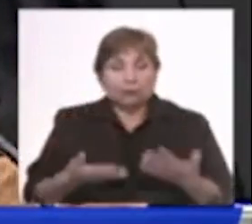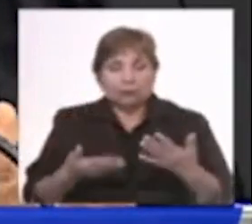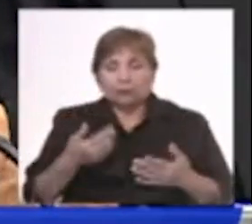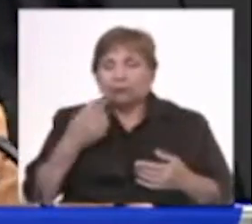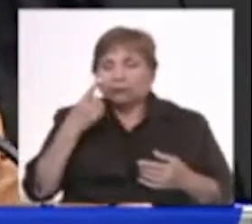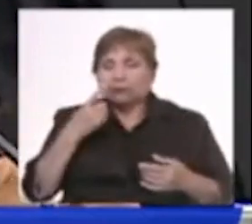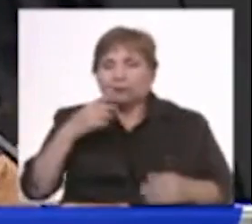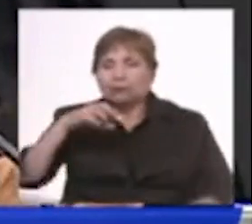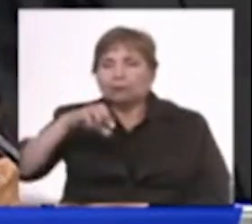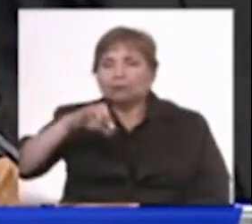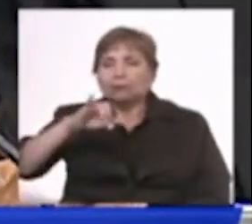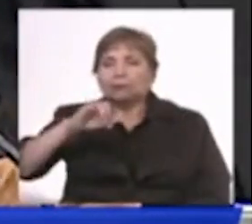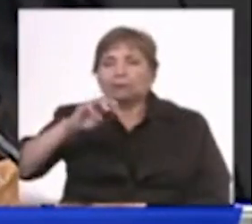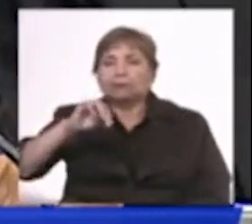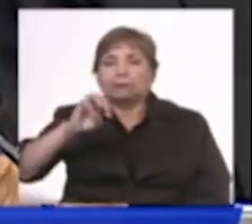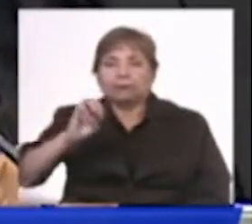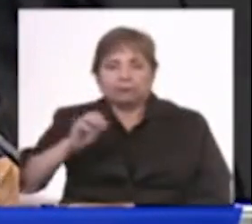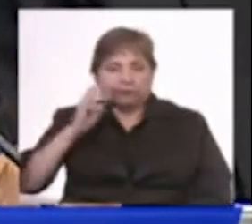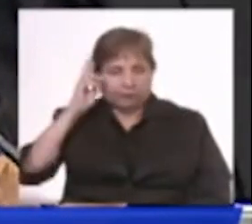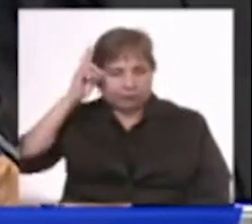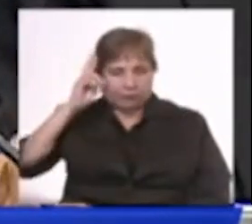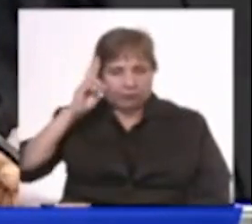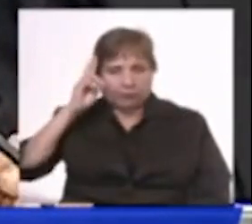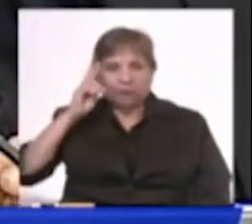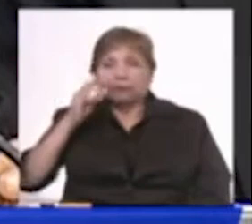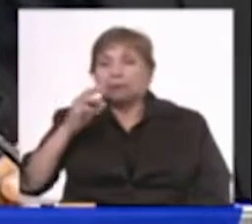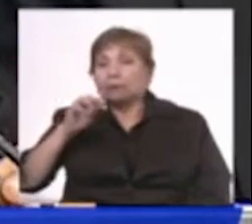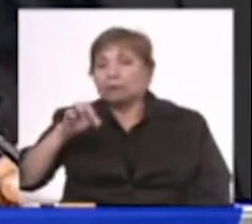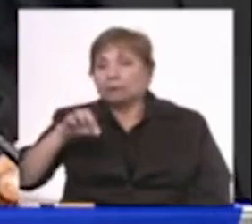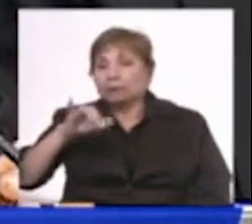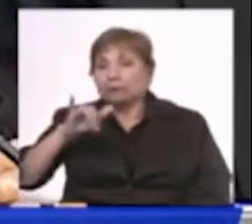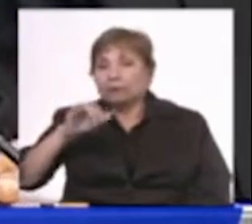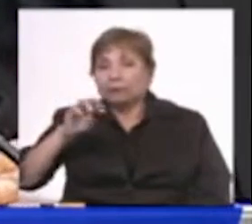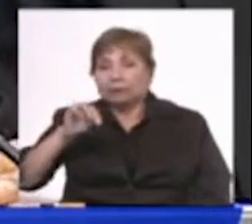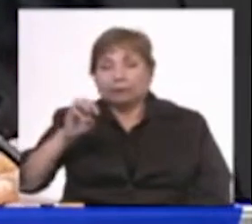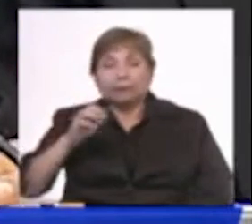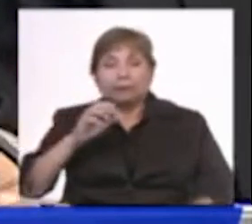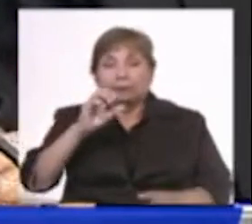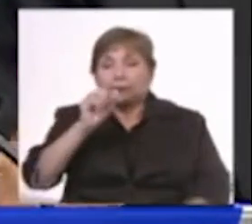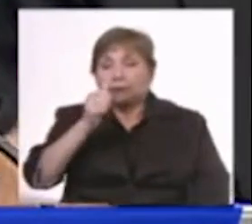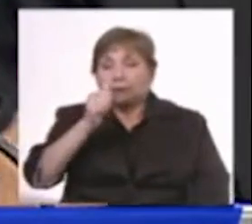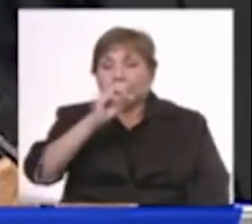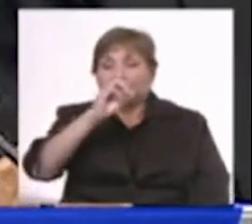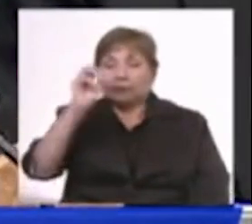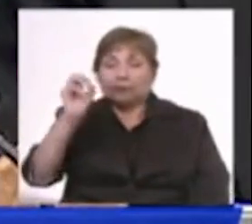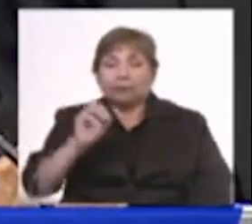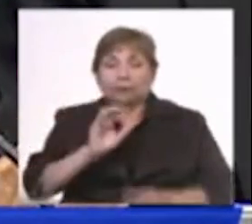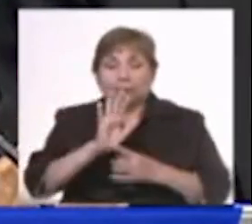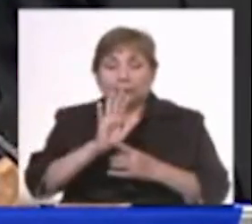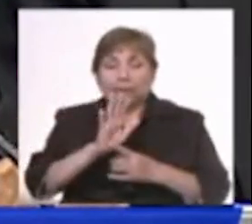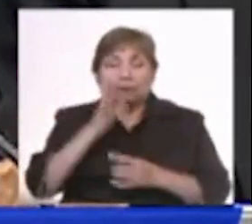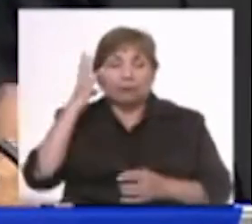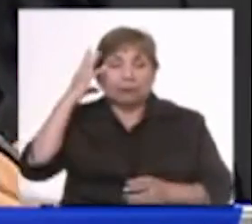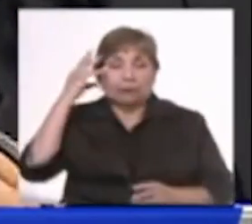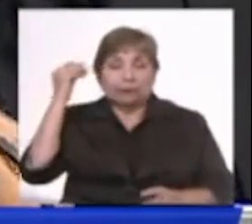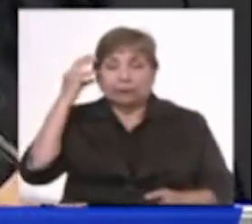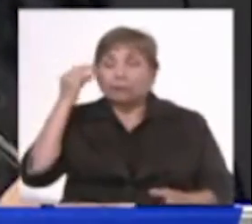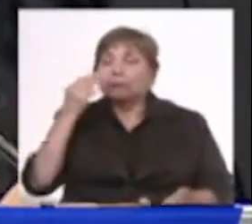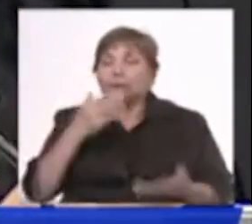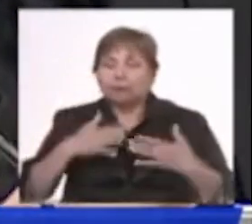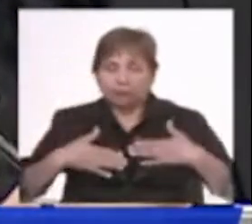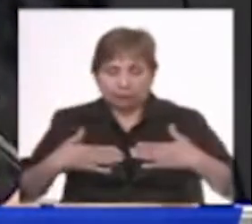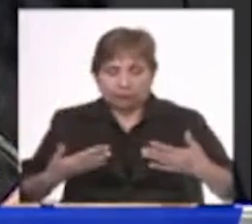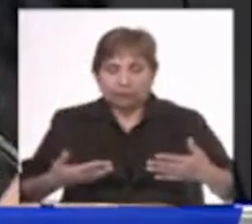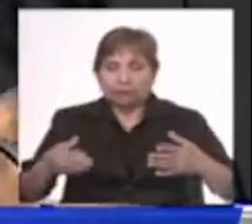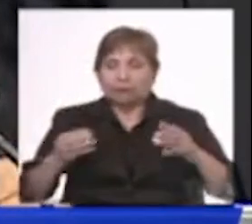es una pyme, con razón entonces, hasta con el 10% de valor que demuestre su experiencia, puede